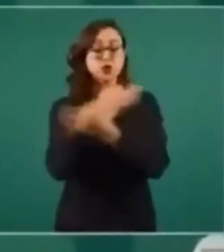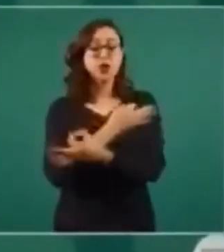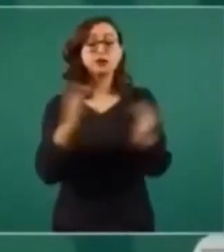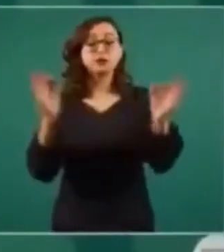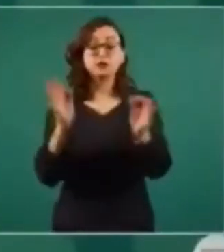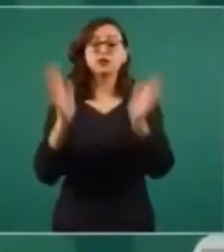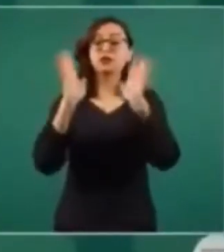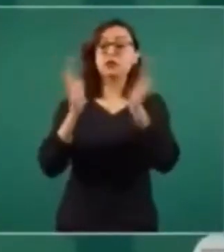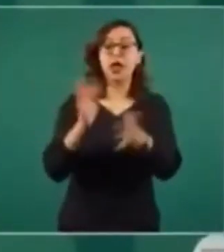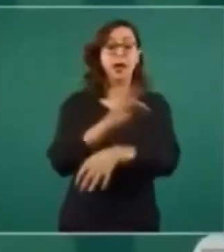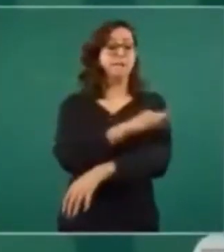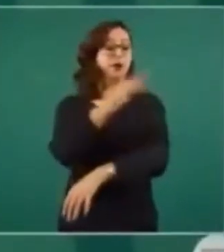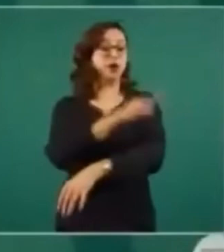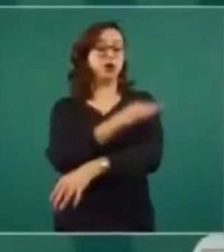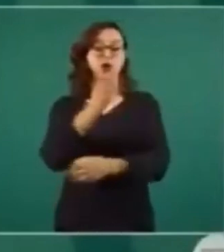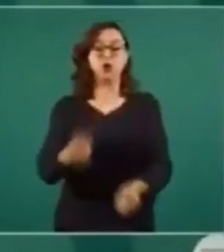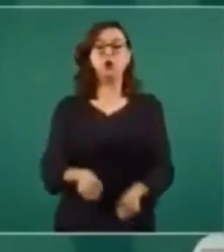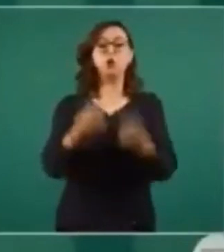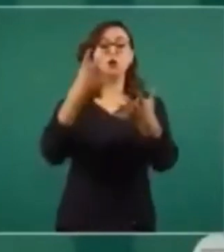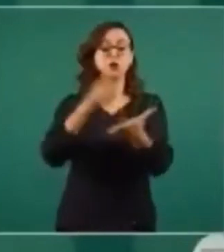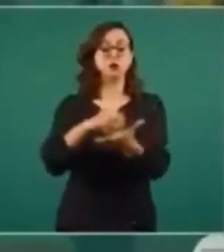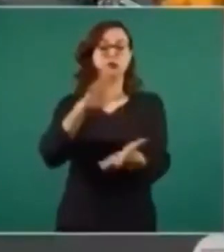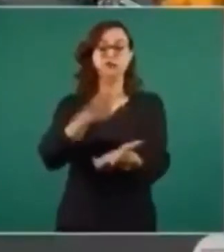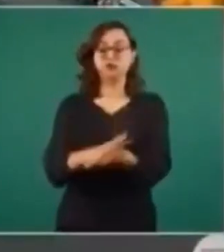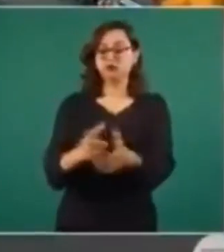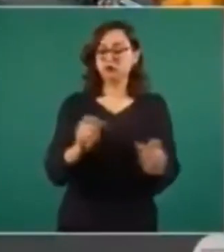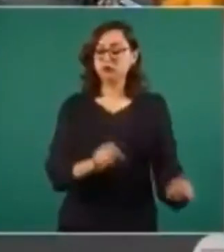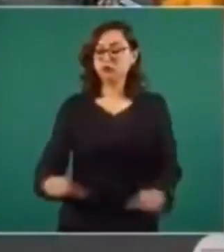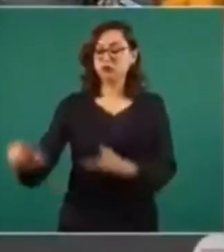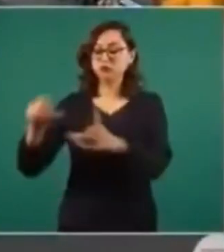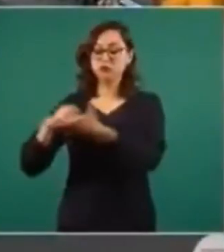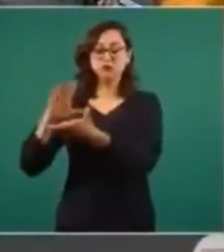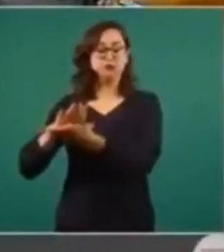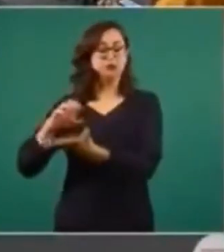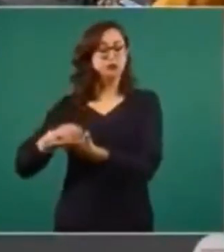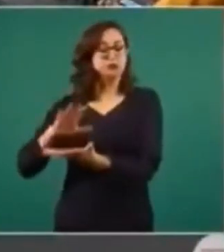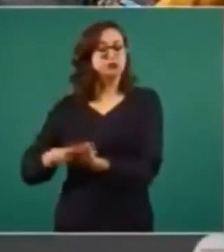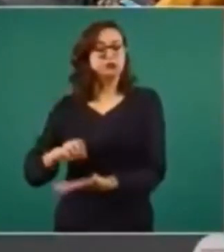tenemos registrados en la plataforma. Muchas gracias. Nada